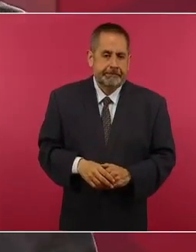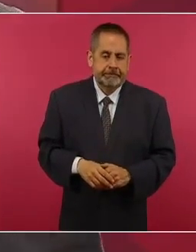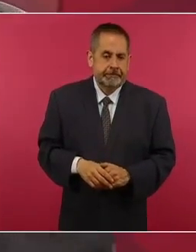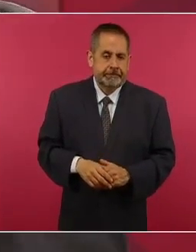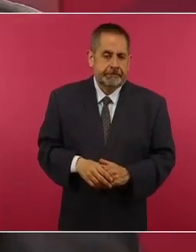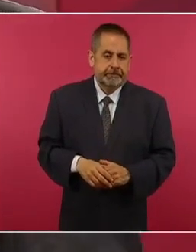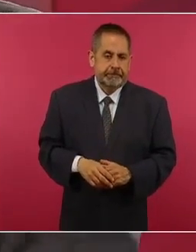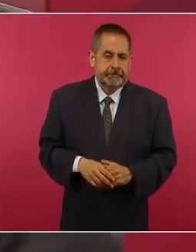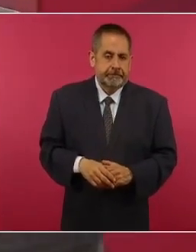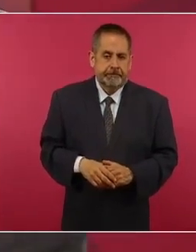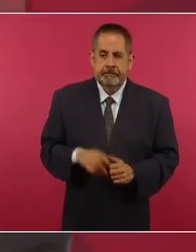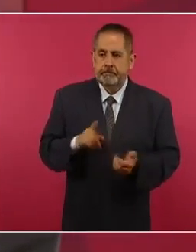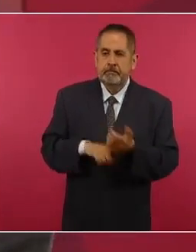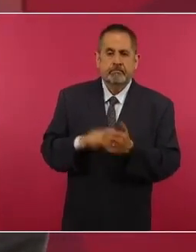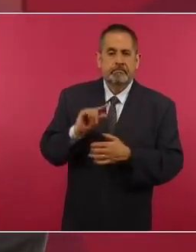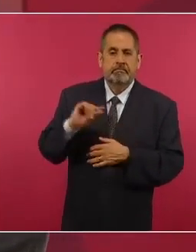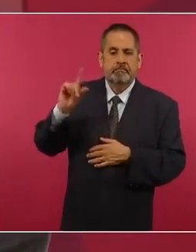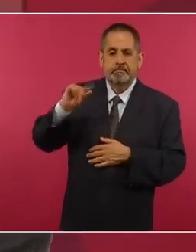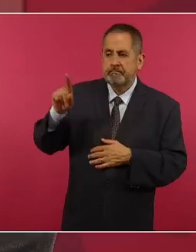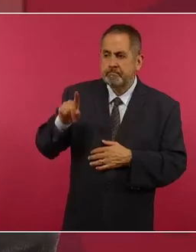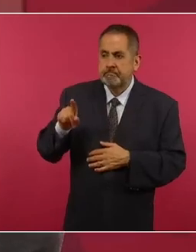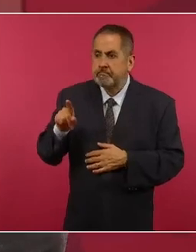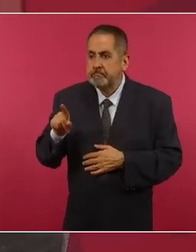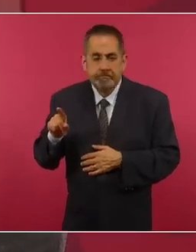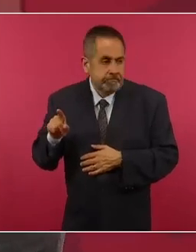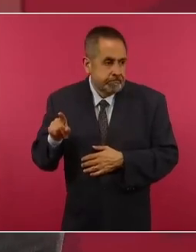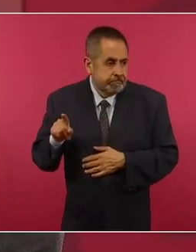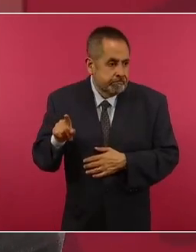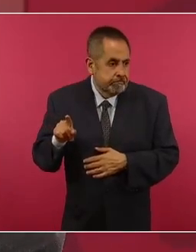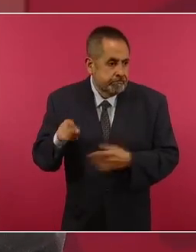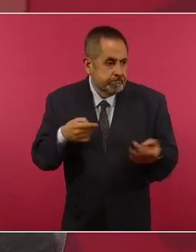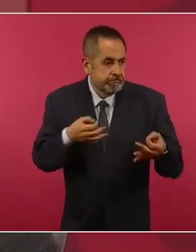pues la autoridad no cumple.